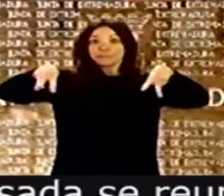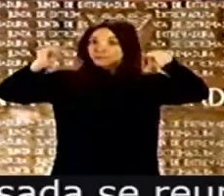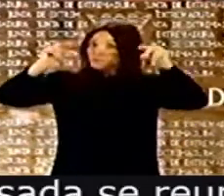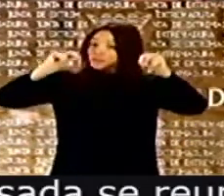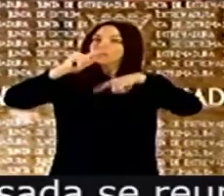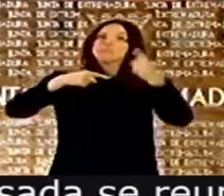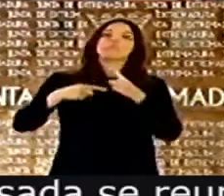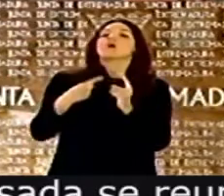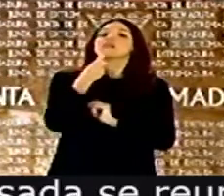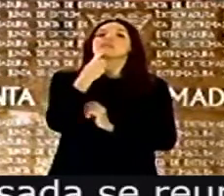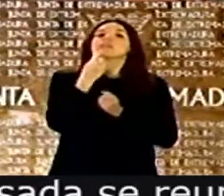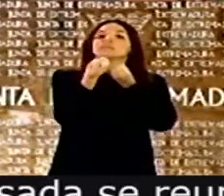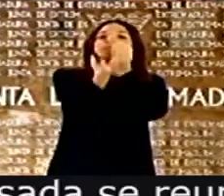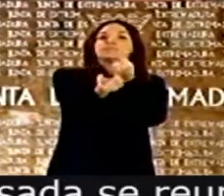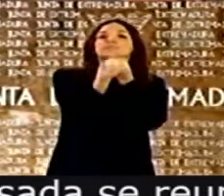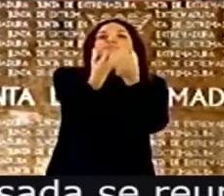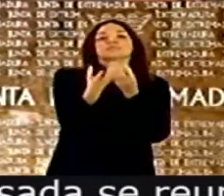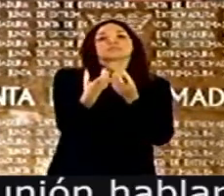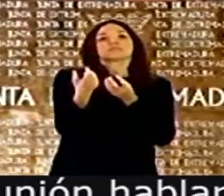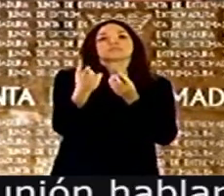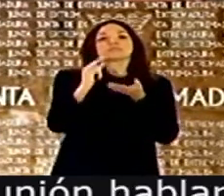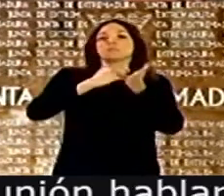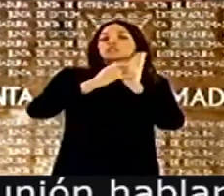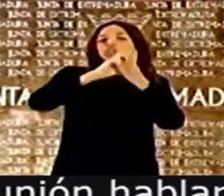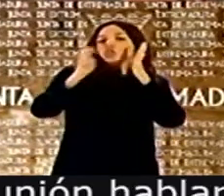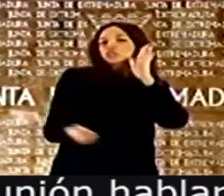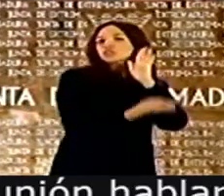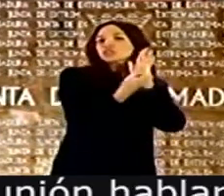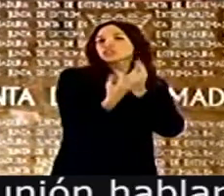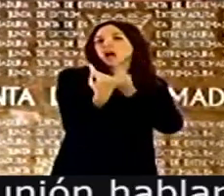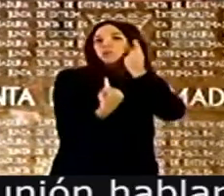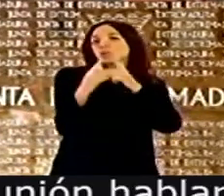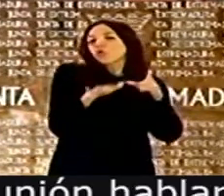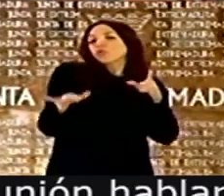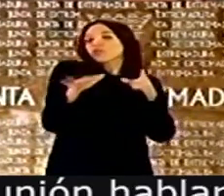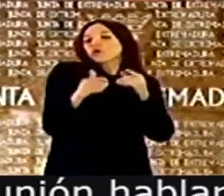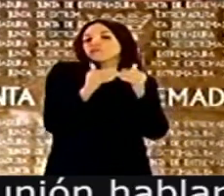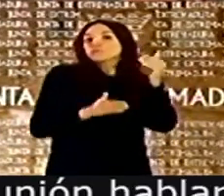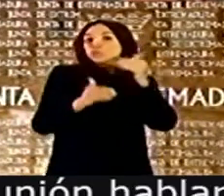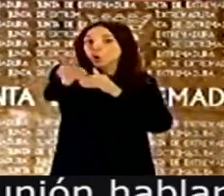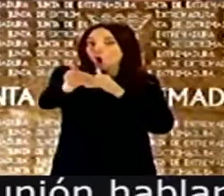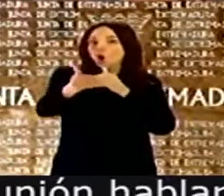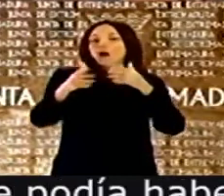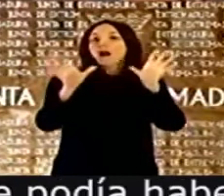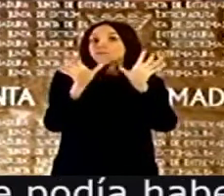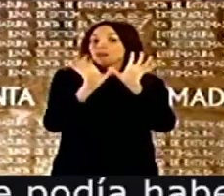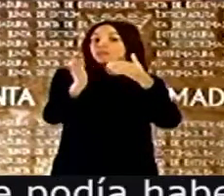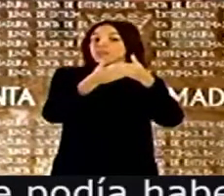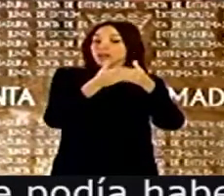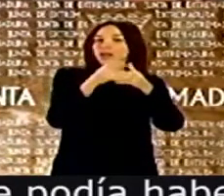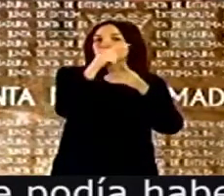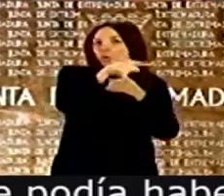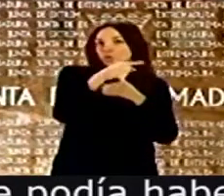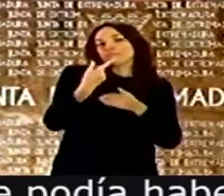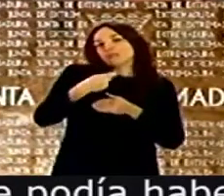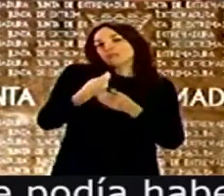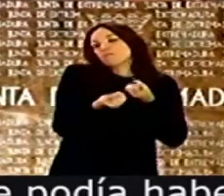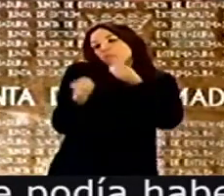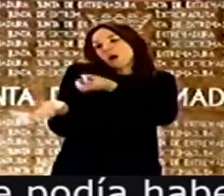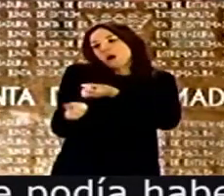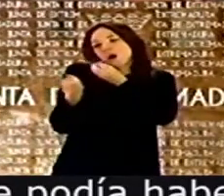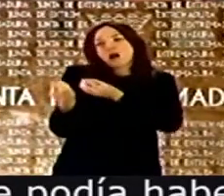comentó algunos de los proyectos que podía haber en la zona cuando en el futuro pues Almaraz vaya a cerrar. ¿Cuáles son